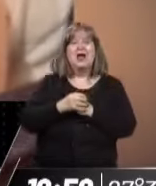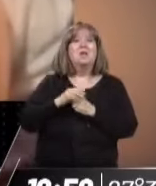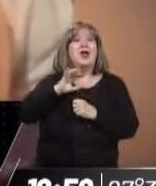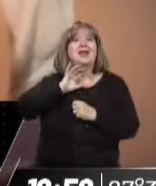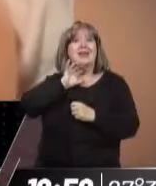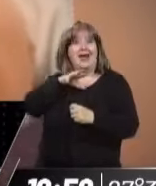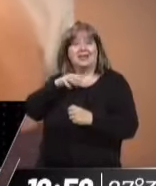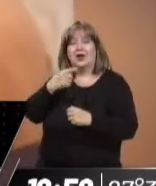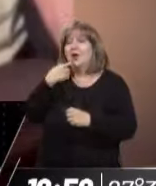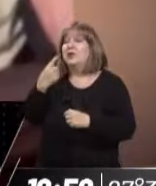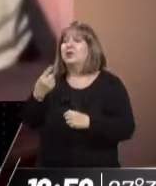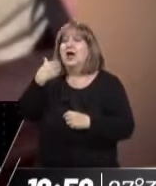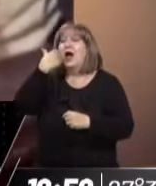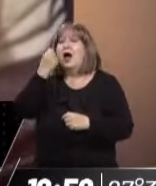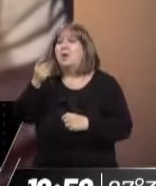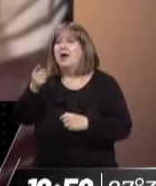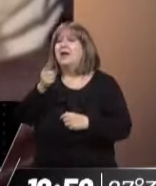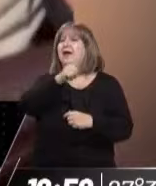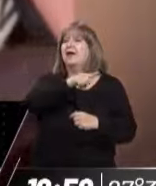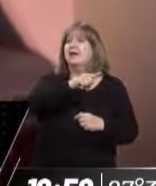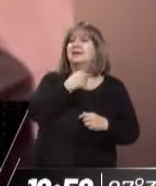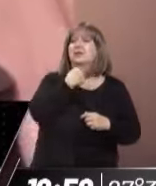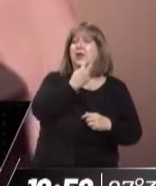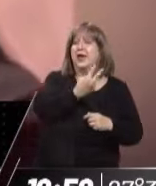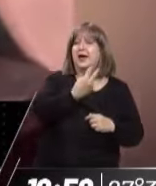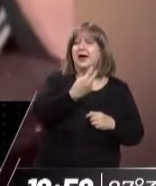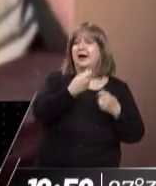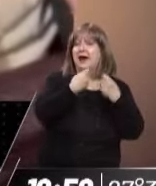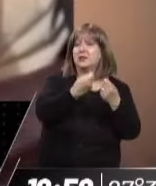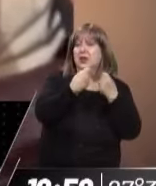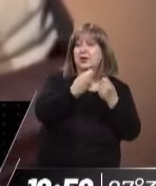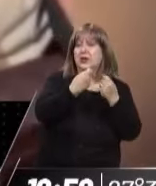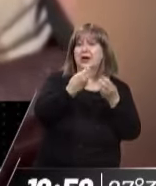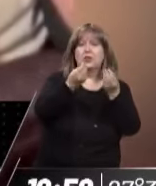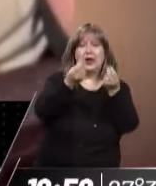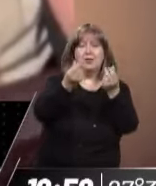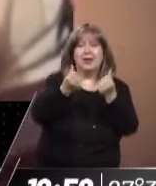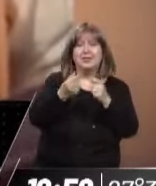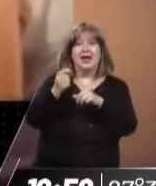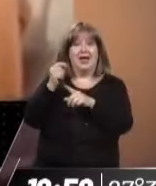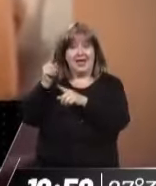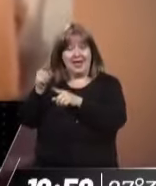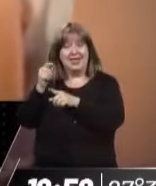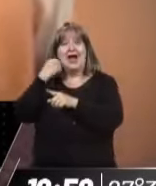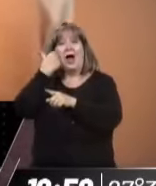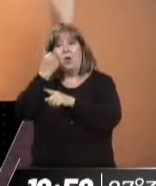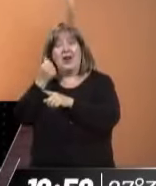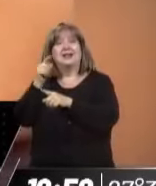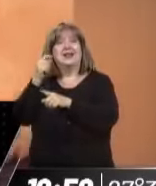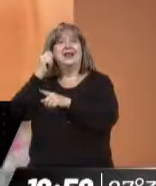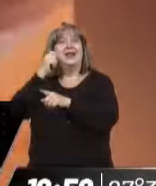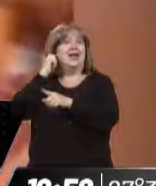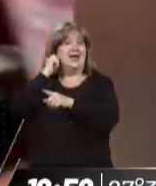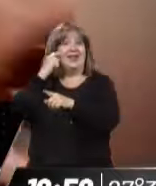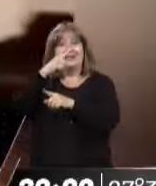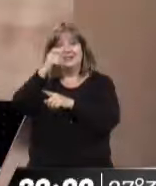que hace es mandar los videos de la abuela de 105 años con su hija Amelia, que tiene.